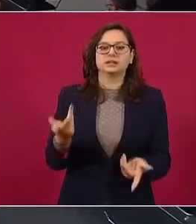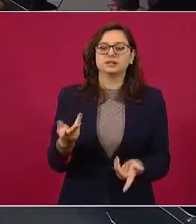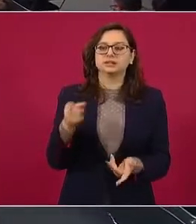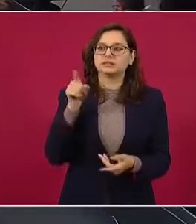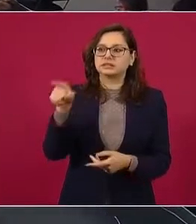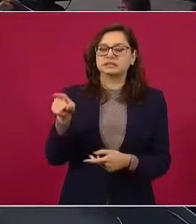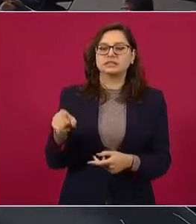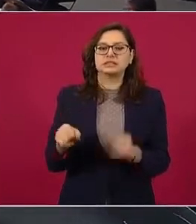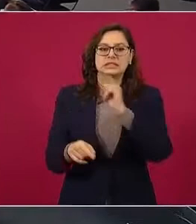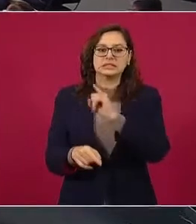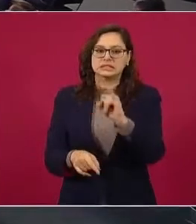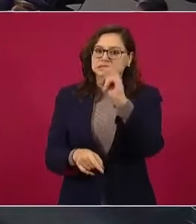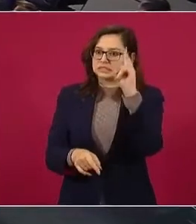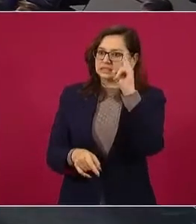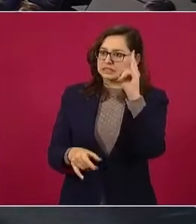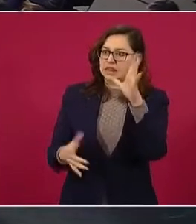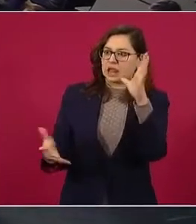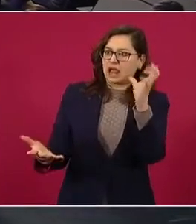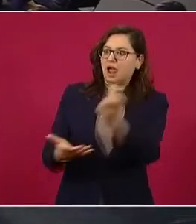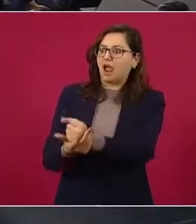¿cuántos maestros, no?